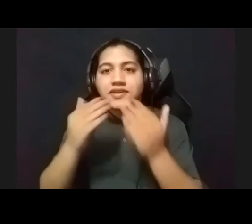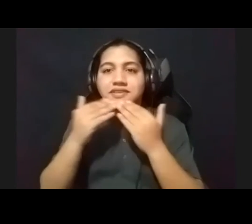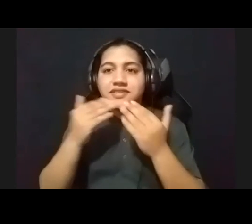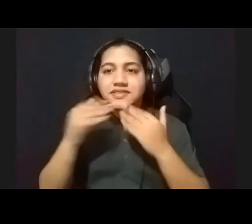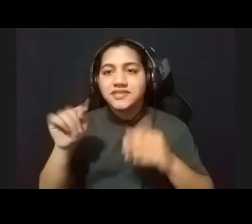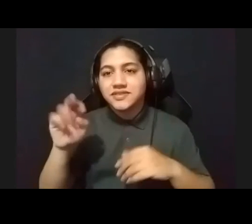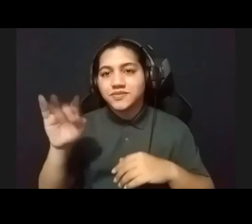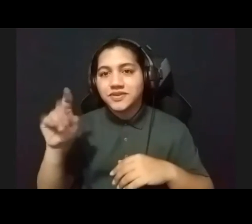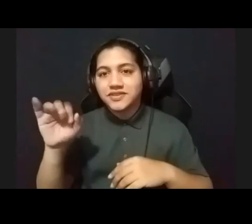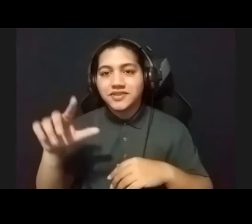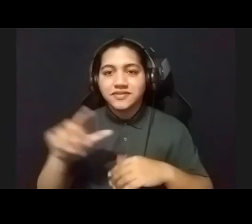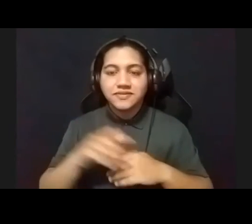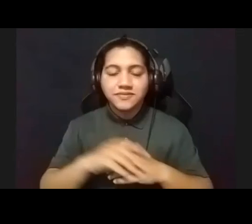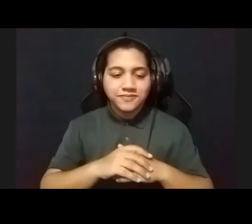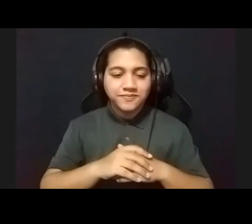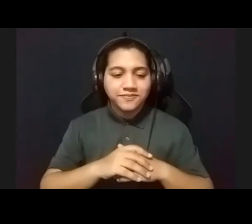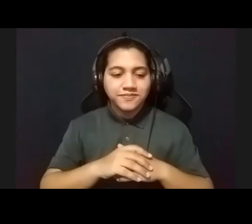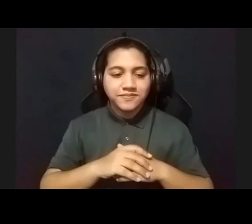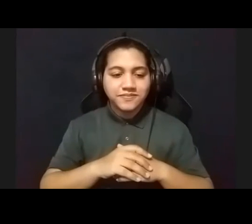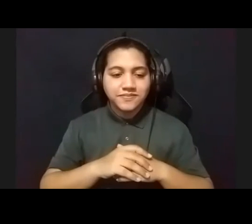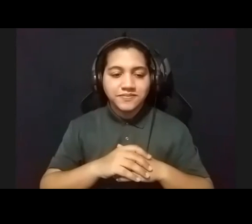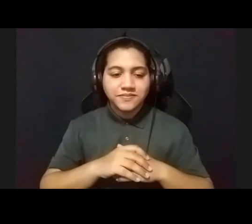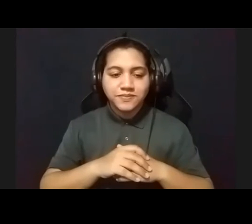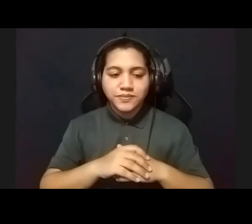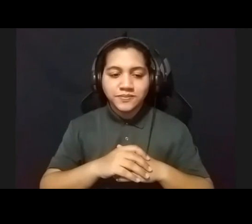Gracias. Así que,